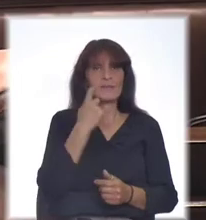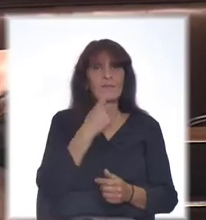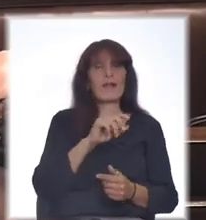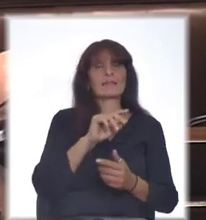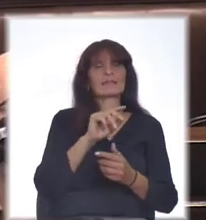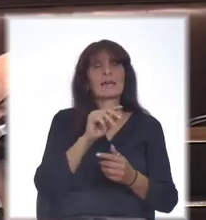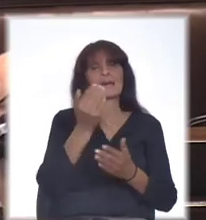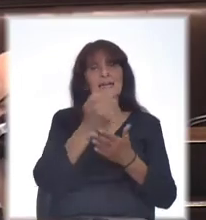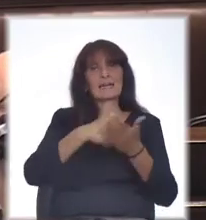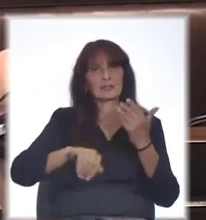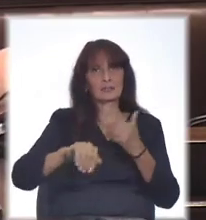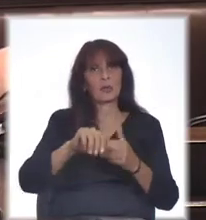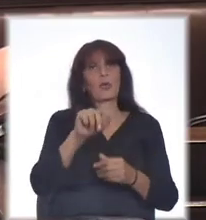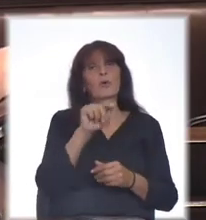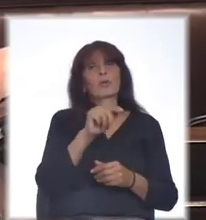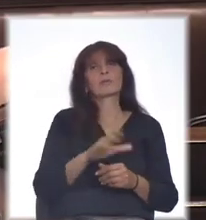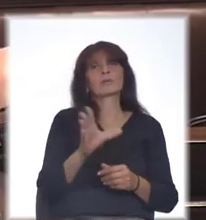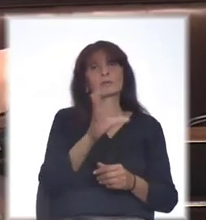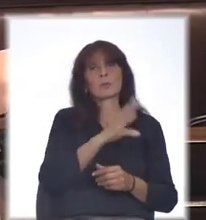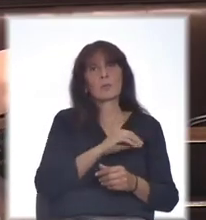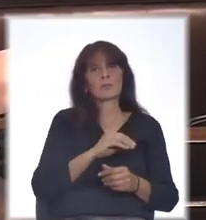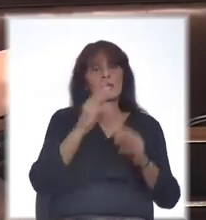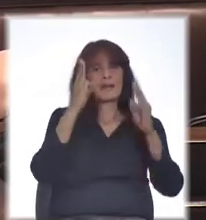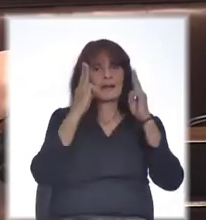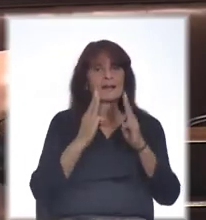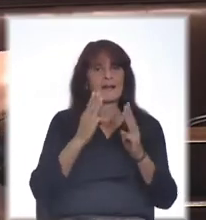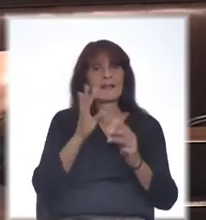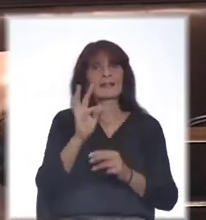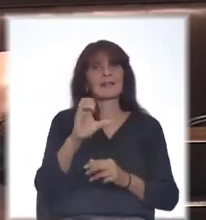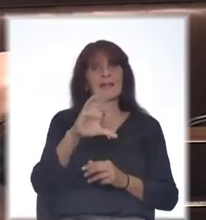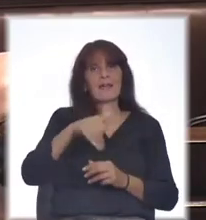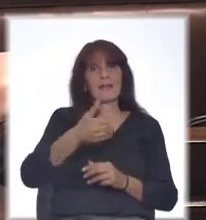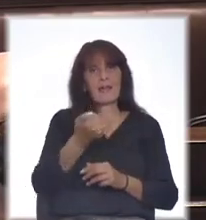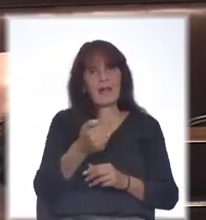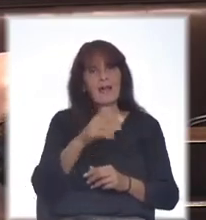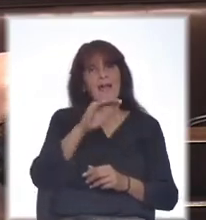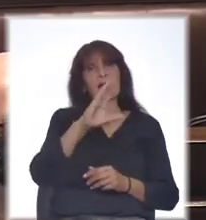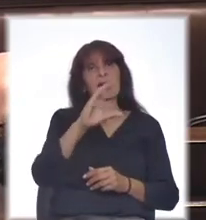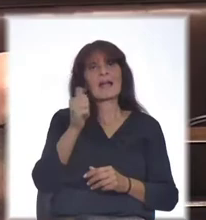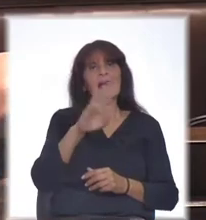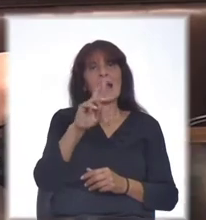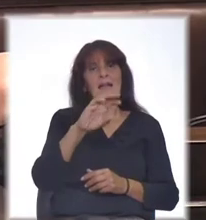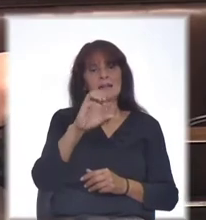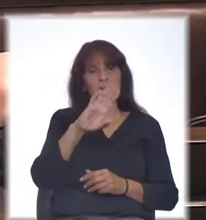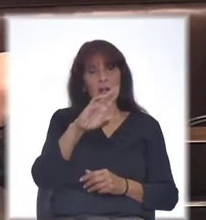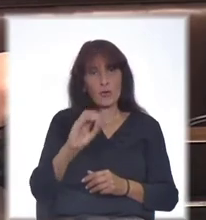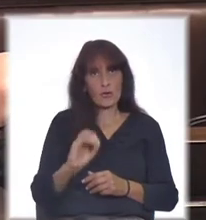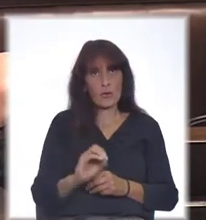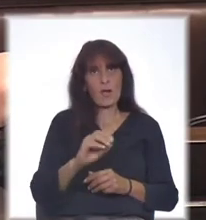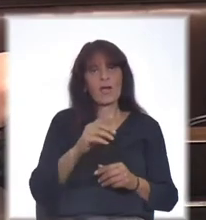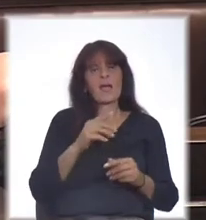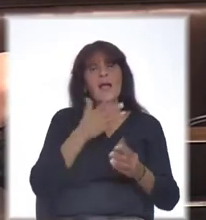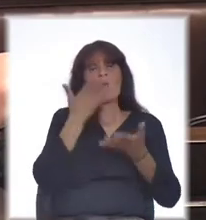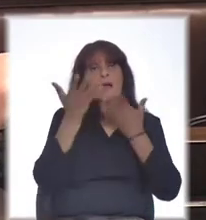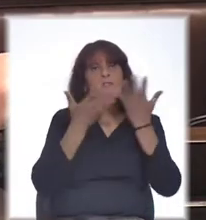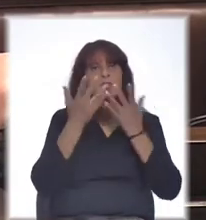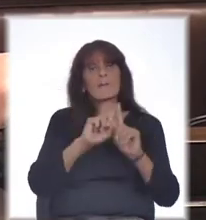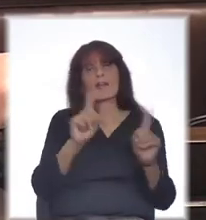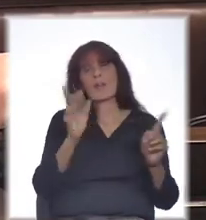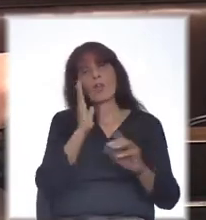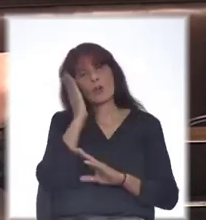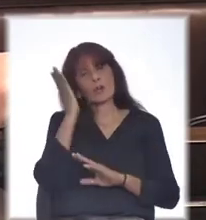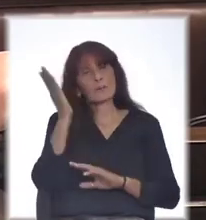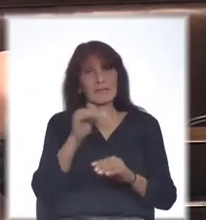Laura Canoura y todo el grupo Rumbo, Washington Carrasco, Cristina Fernández, Mario Carrero, Eduardo Laranás, Canciones para no dormir la siesta, Leo